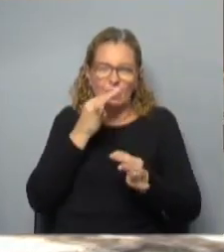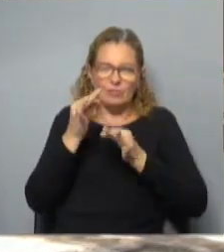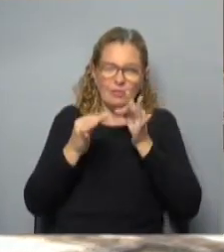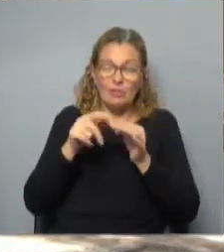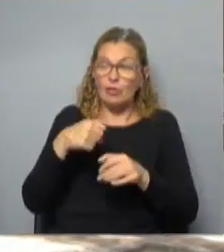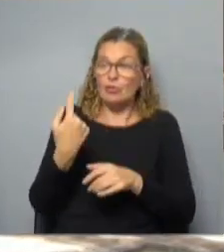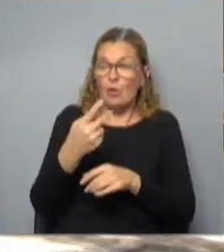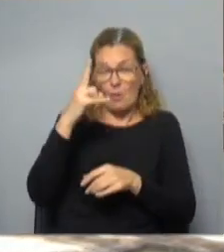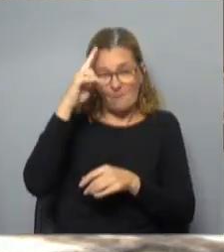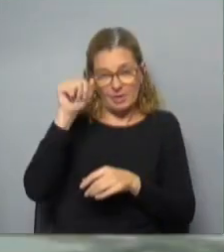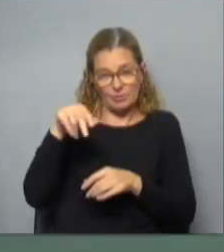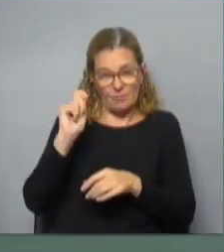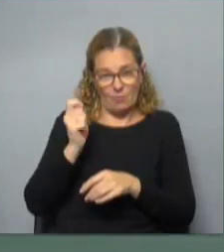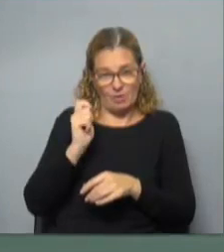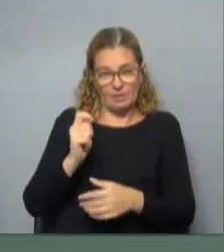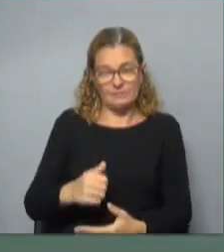pública